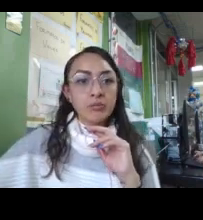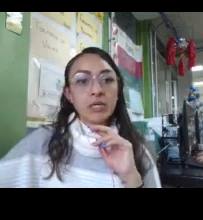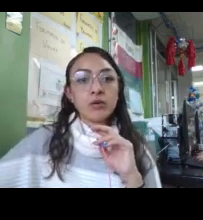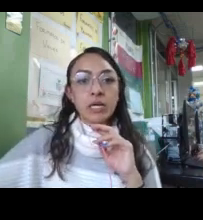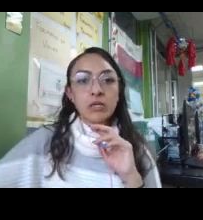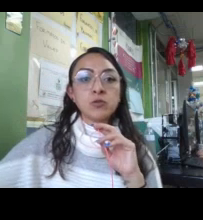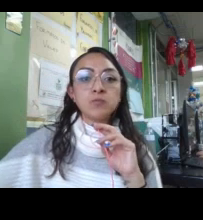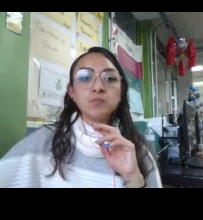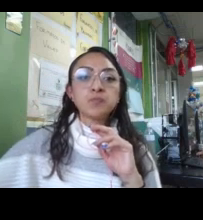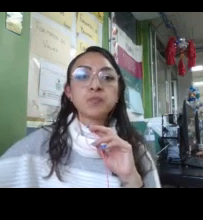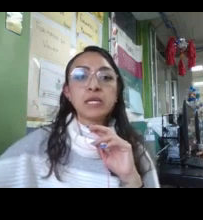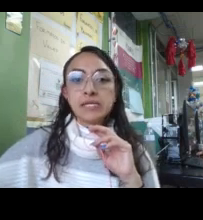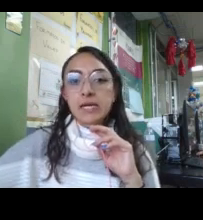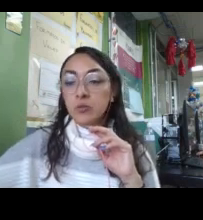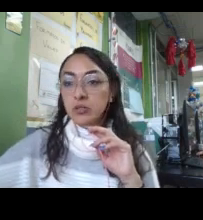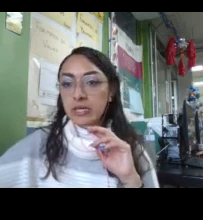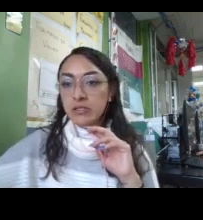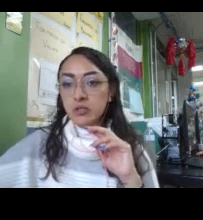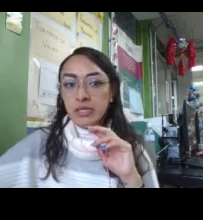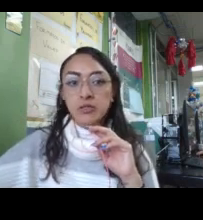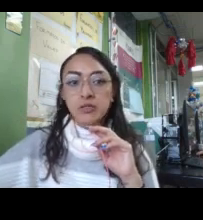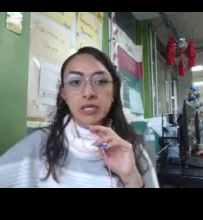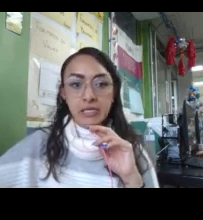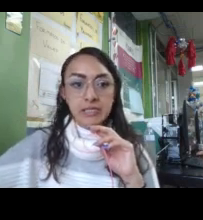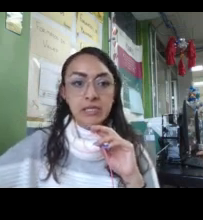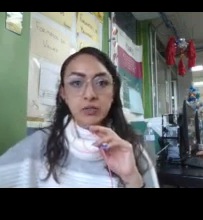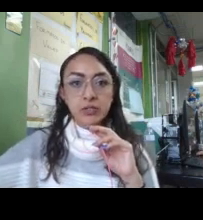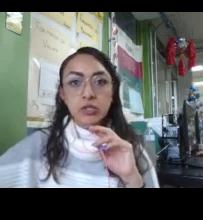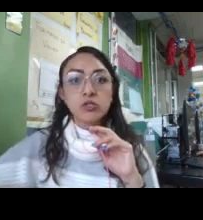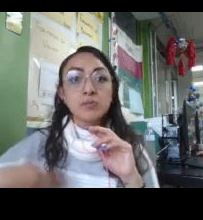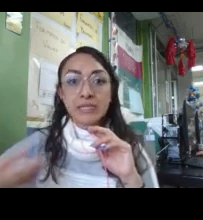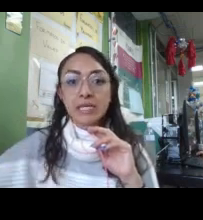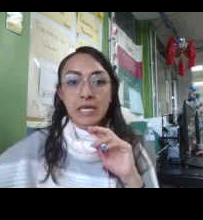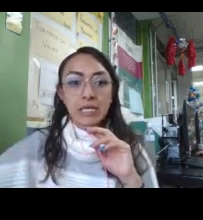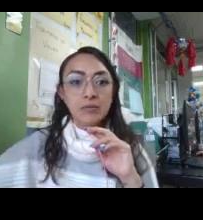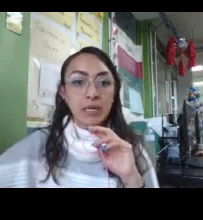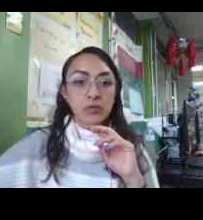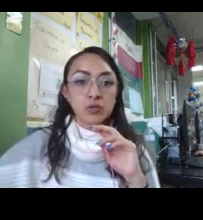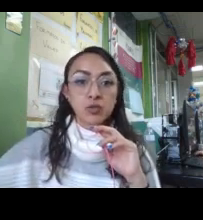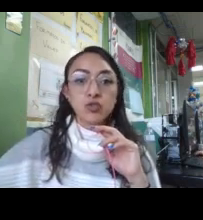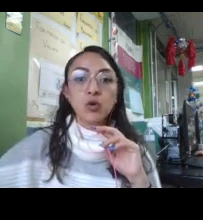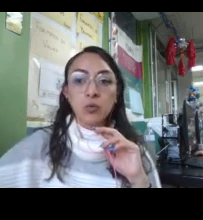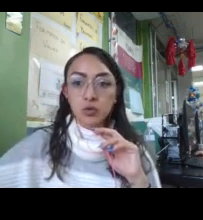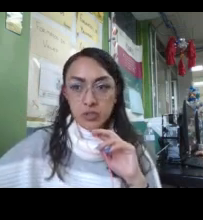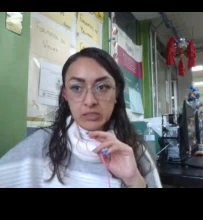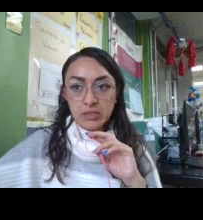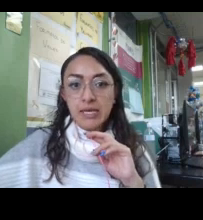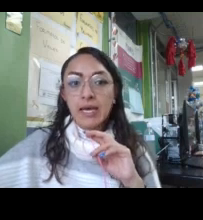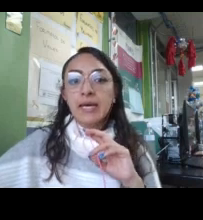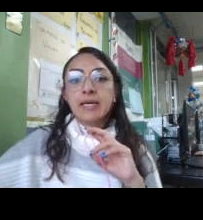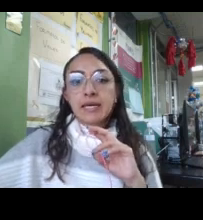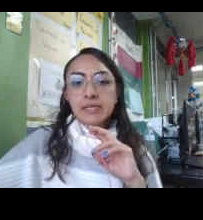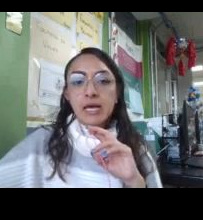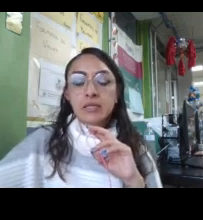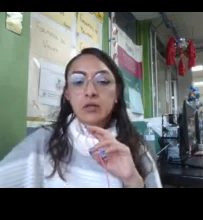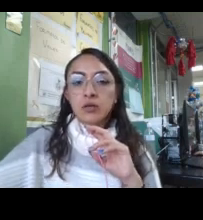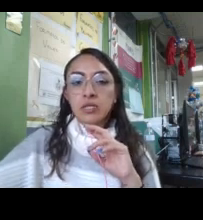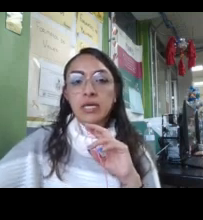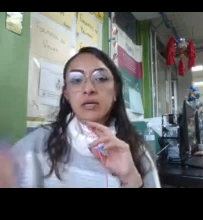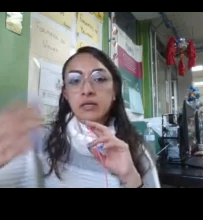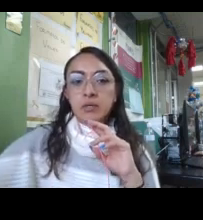cambio también con ellos. ¿Qué es la comunidad sorda? Los alcances y los retos, más que nada para nosotros como docentes. ¿Qué